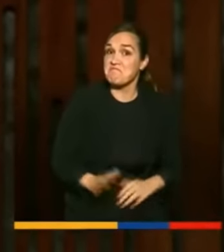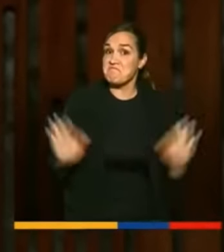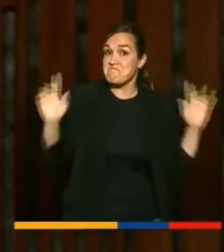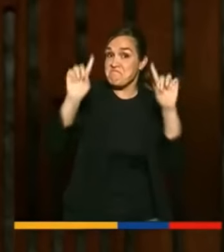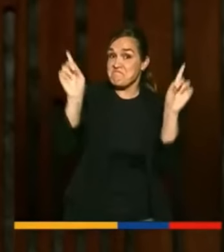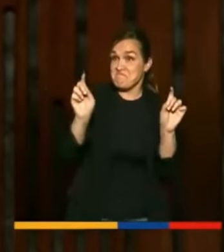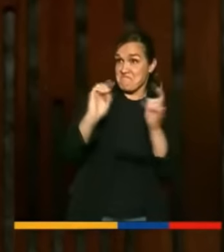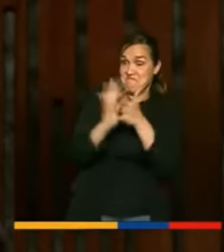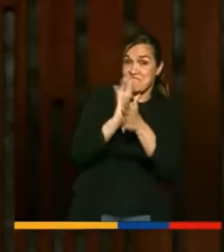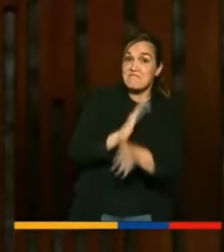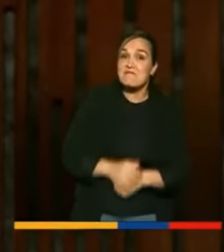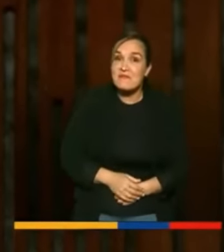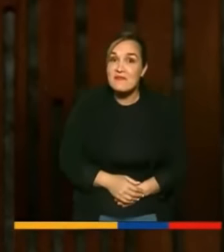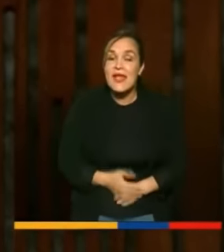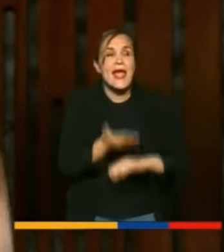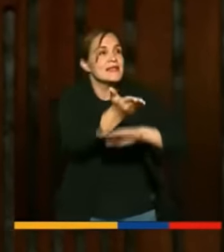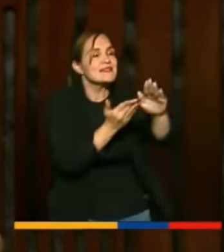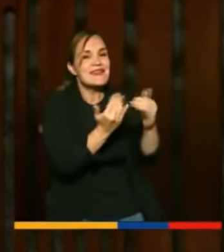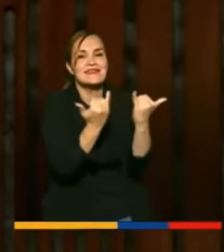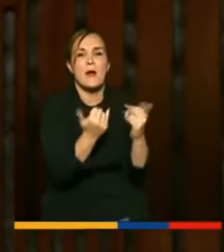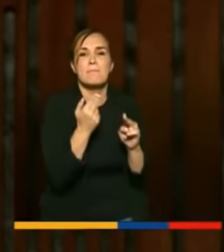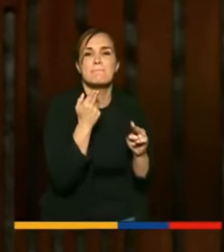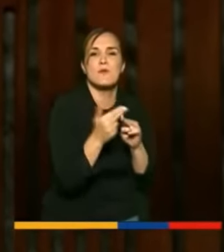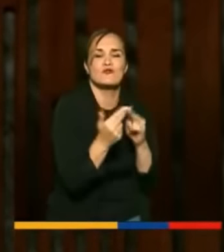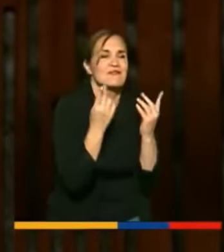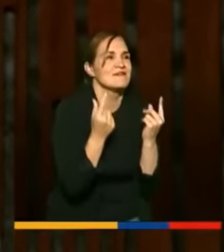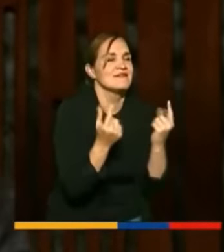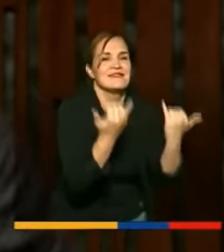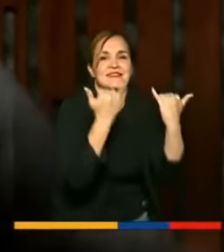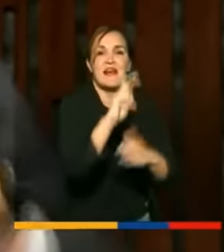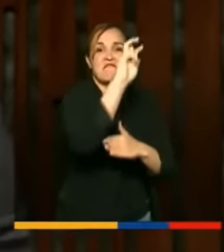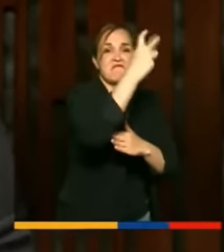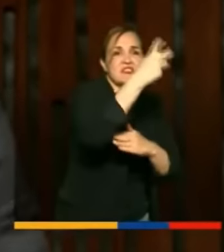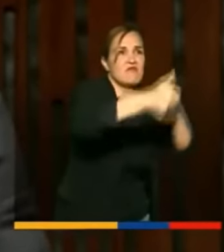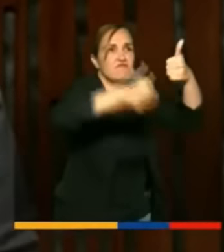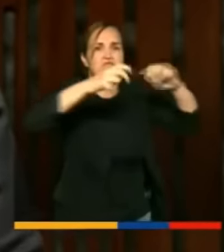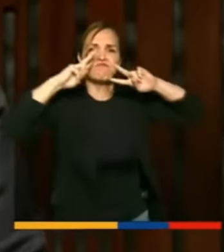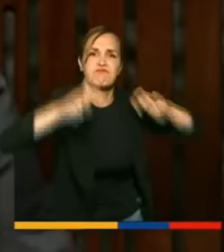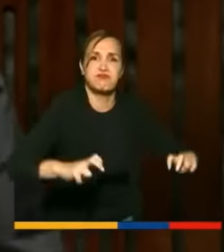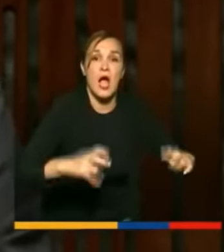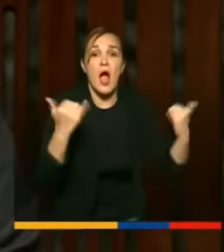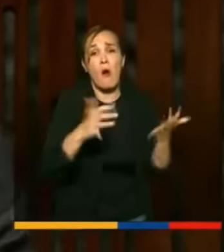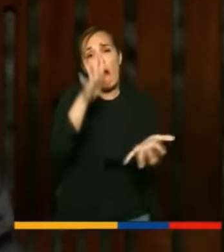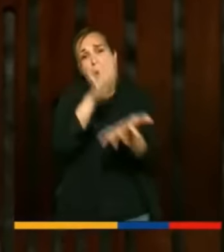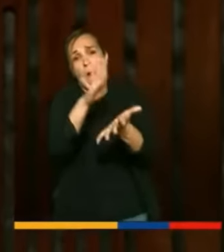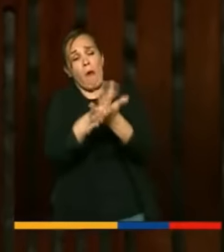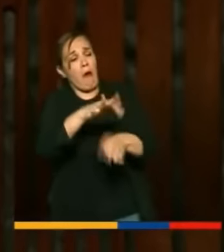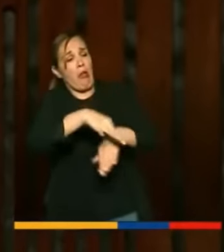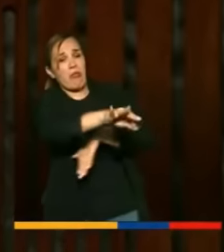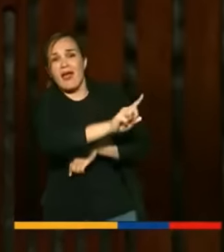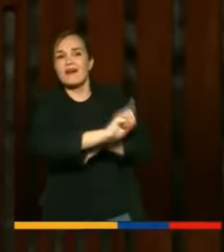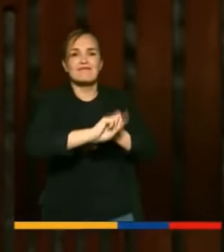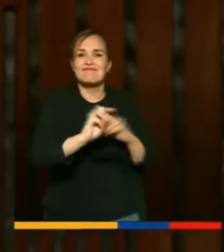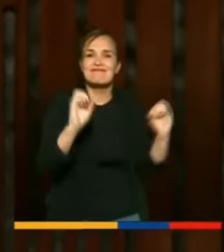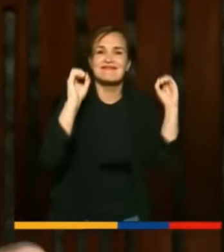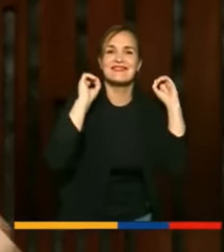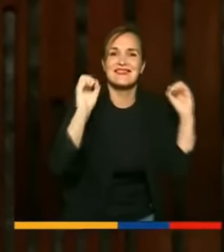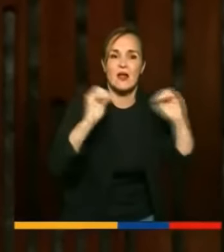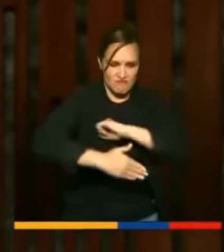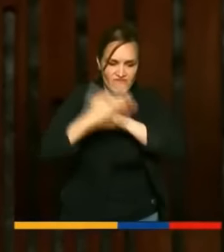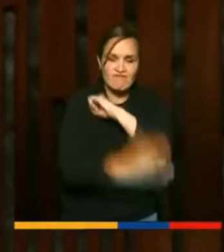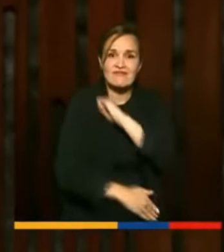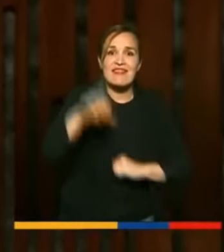Fiscalía y a las autoridades que pronto lleguen al fondo de este asunto. Cero impunidad para los corruptos.